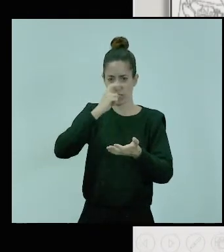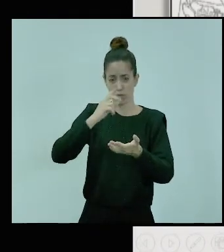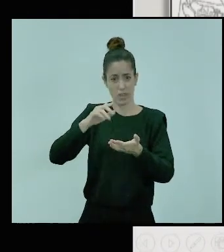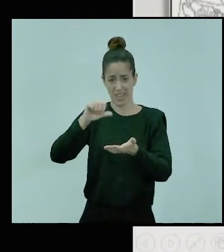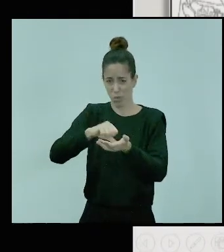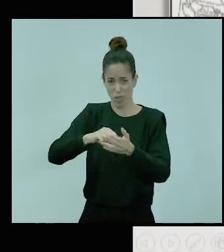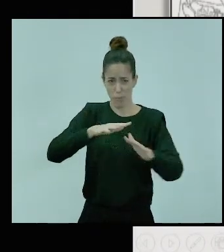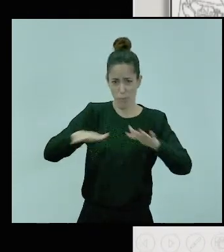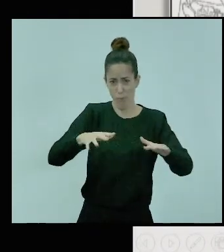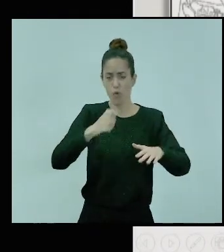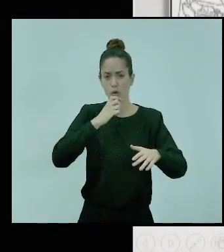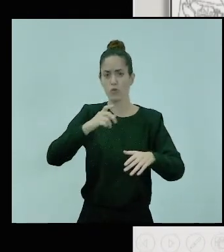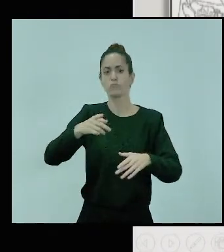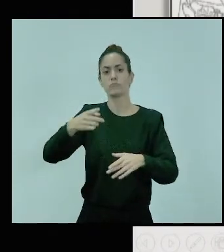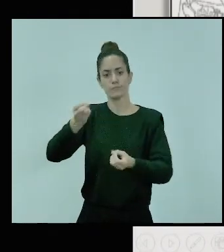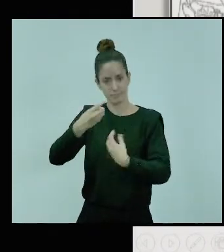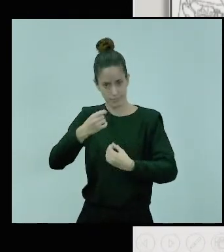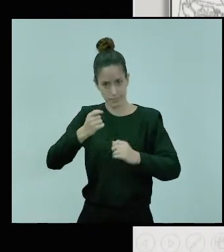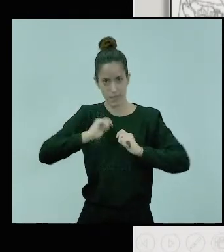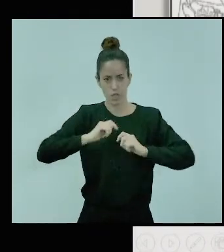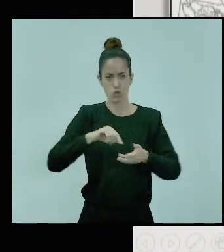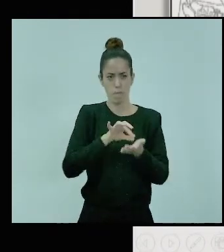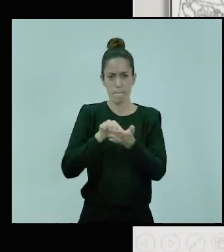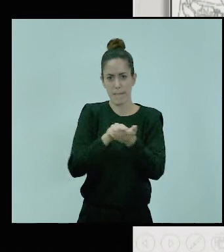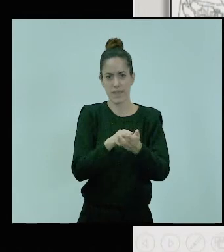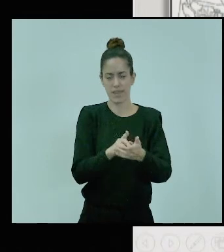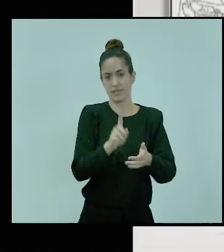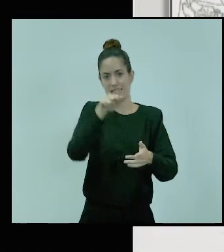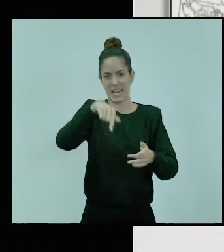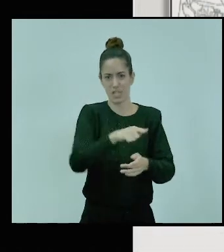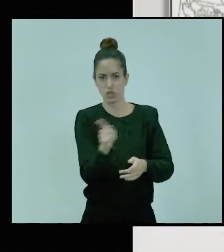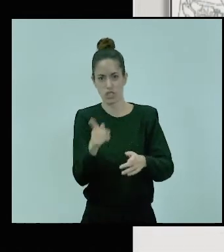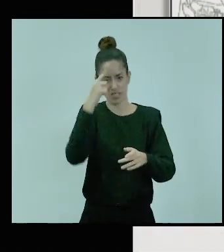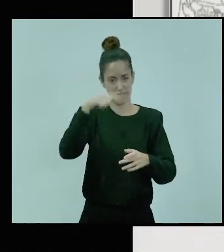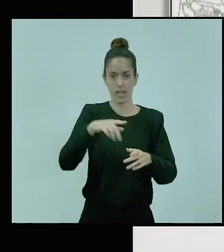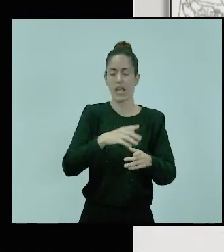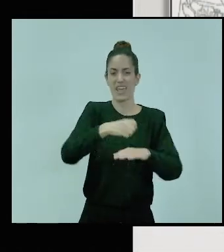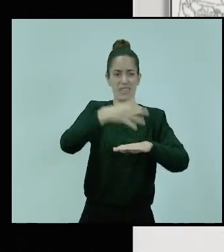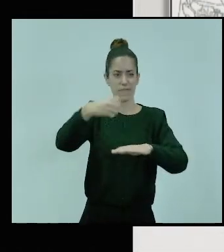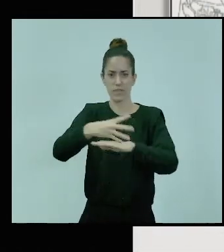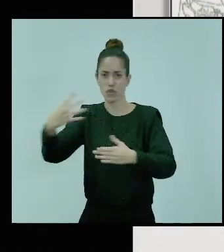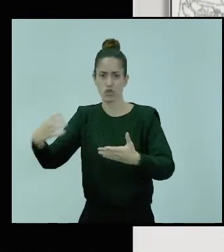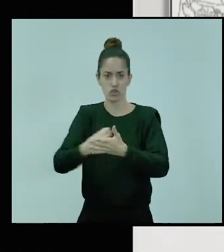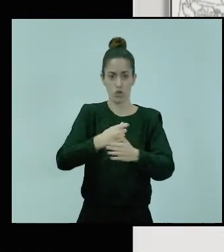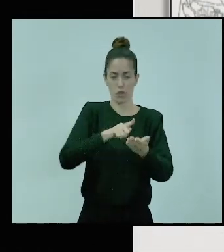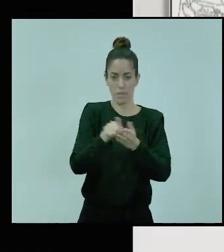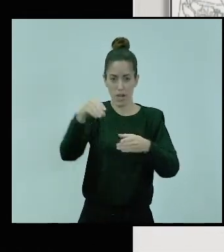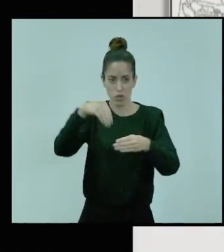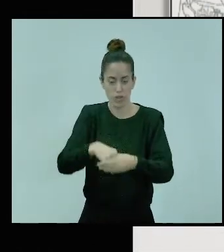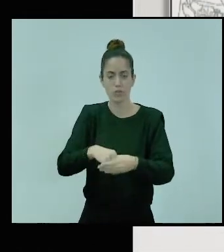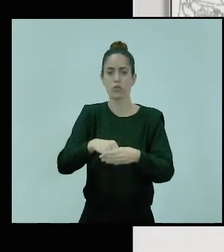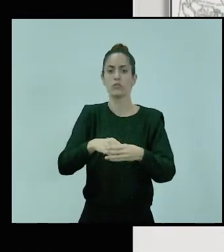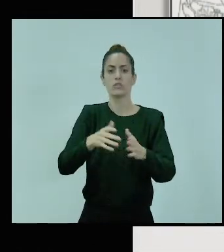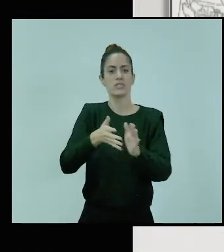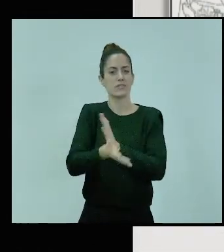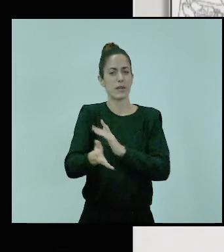Lorca. Con todo esto yo puedo hacer un mapa de trayectorias y cada uno de los edificios que se encuentren dentro de este plano se puede